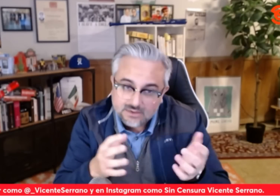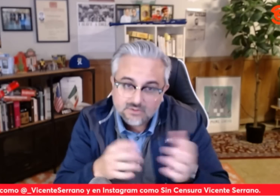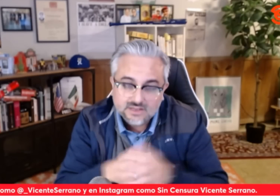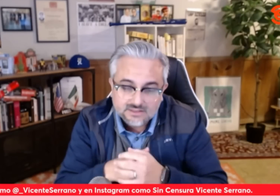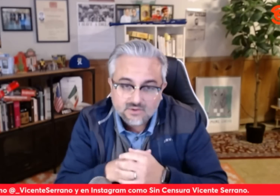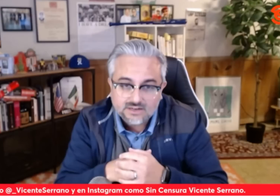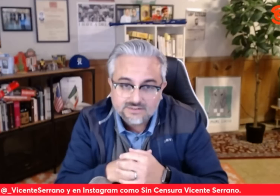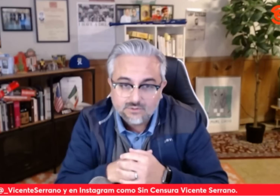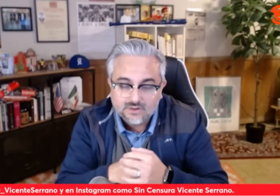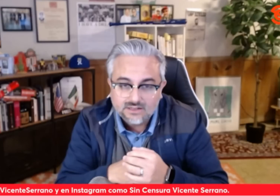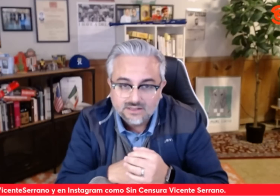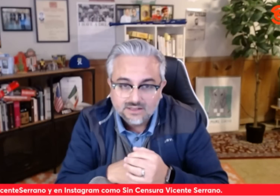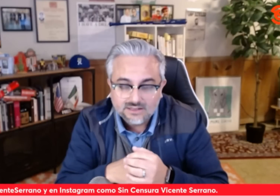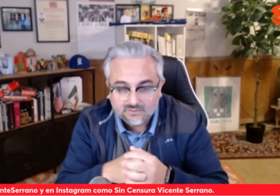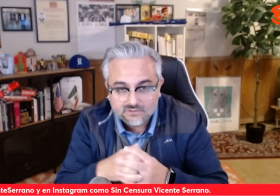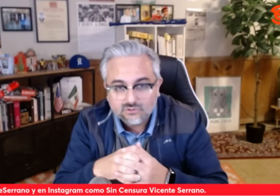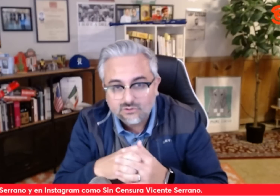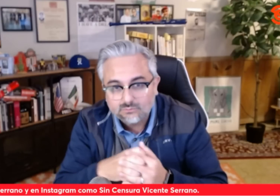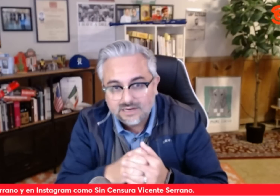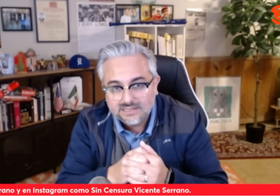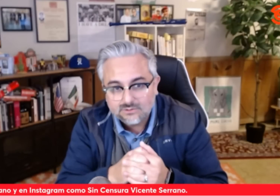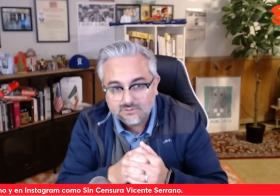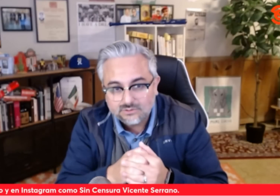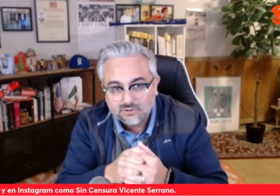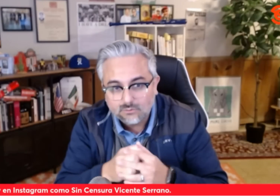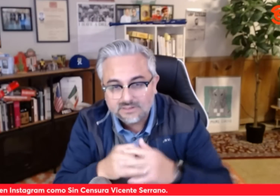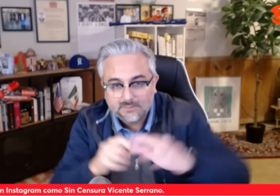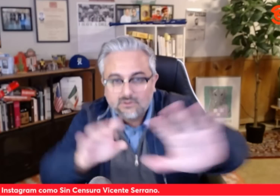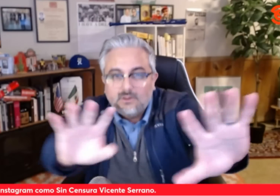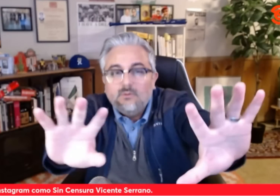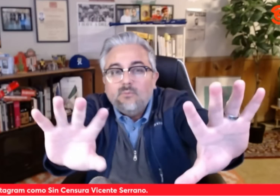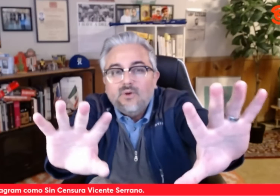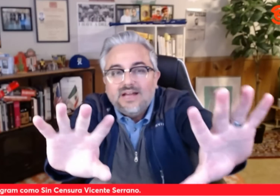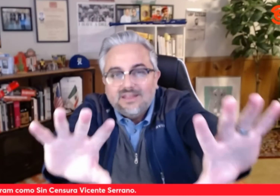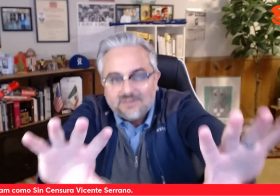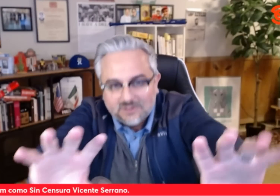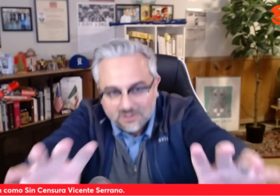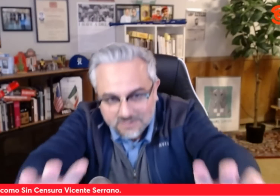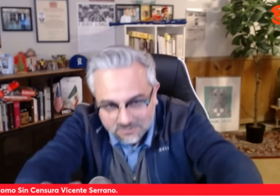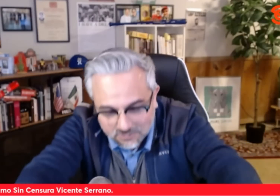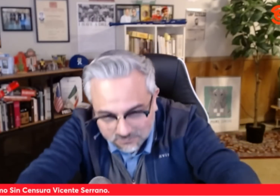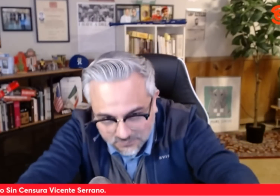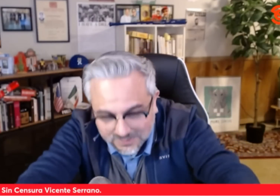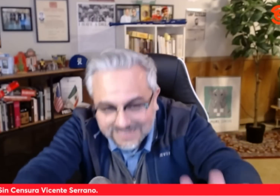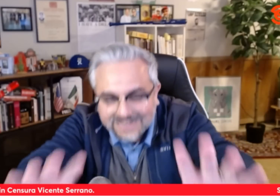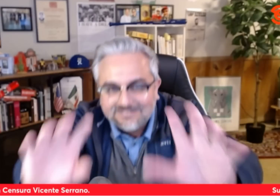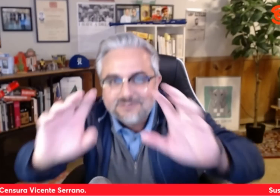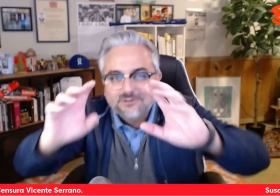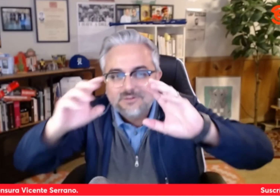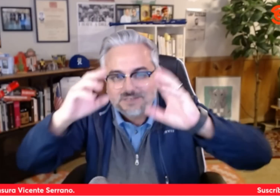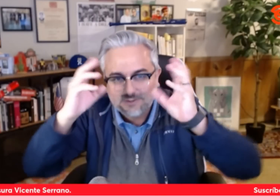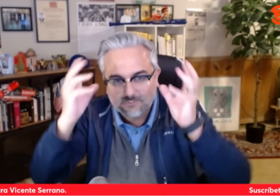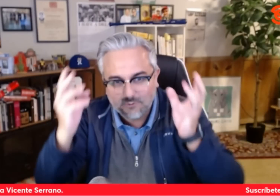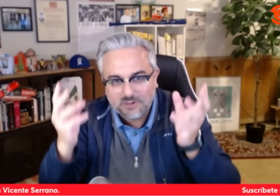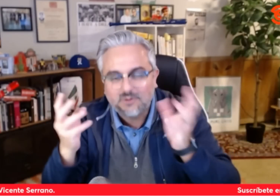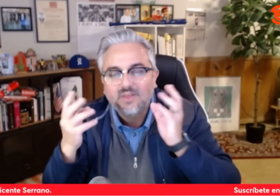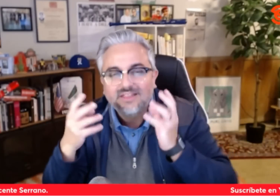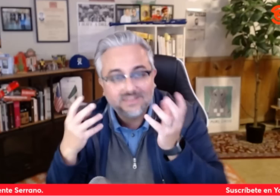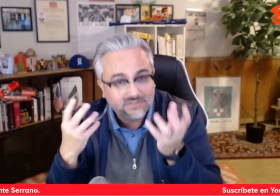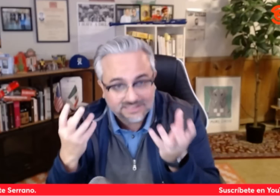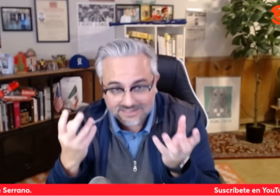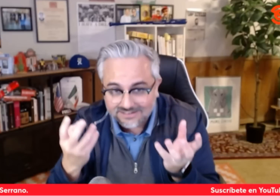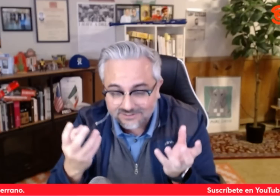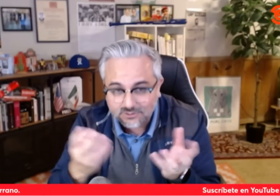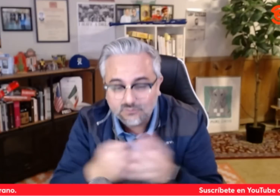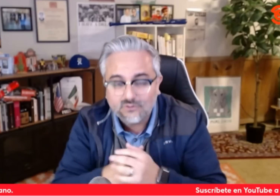del amigo de Genaro García Luna, el defensor de los malandros, Ciro Gómez Leiva. Todavía no me lo ponga, David, todavía no me lo ponga, nada más le estoy avisando al público.